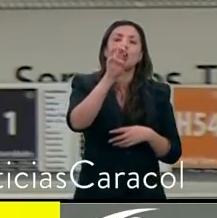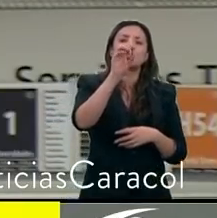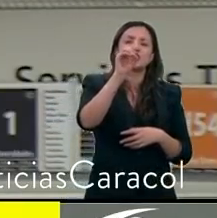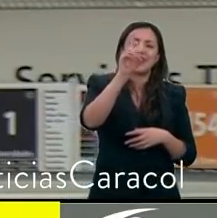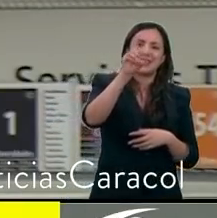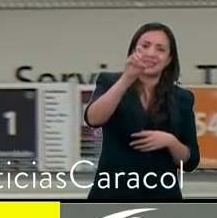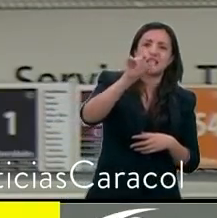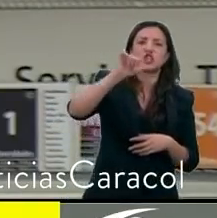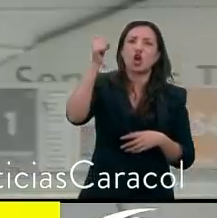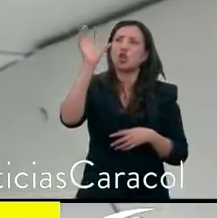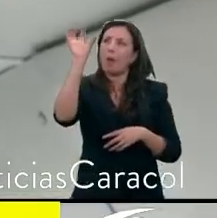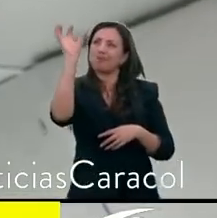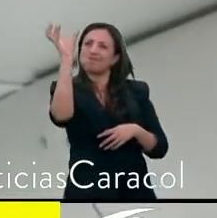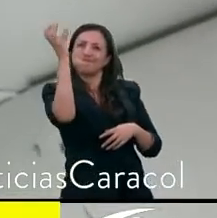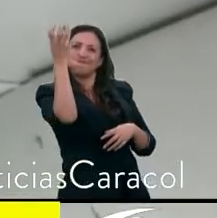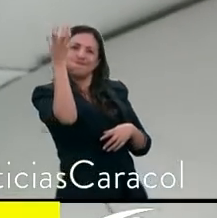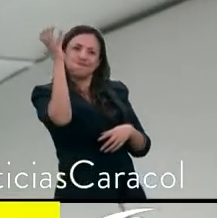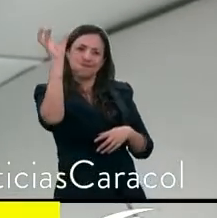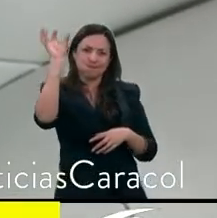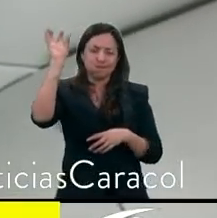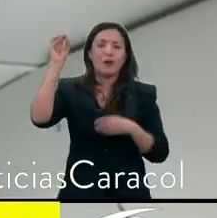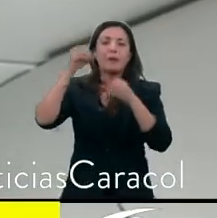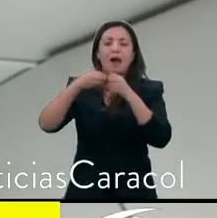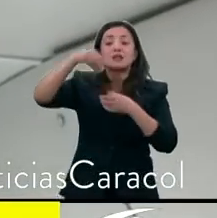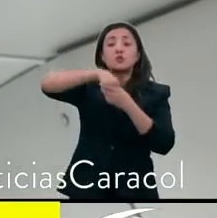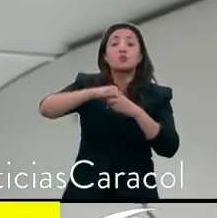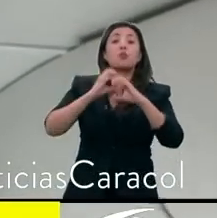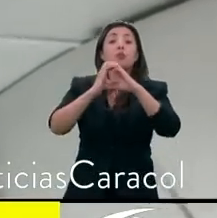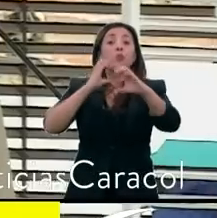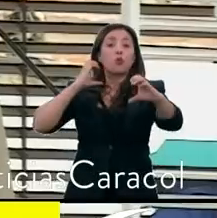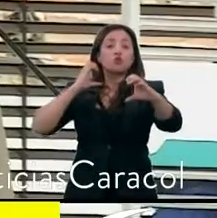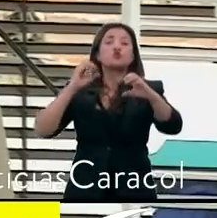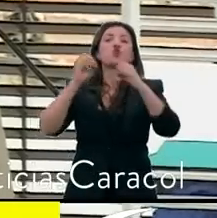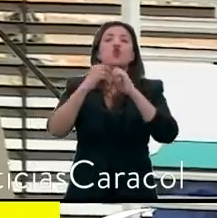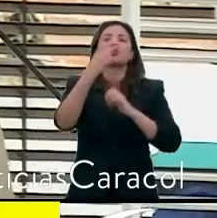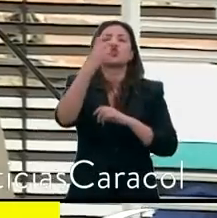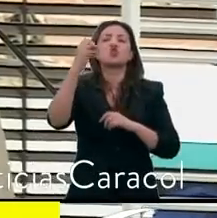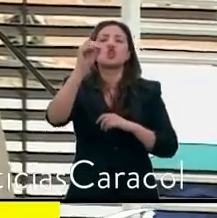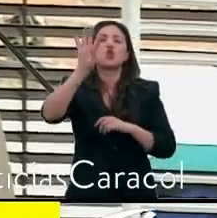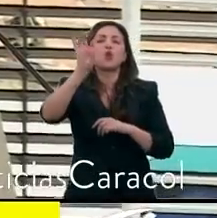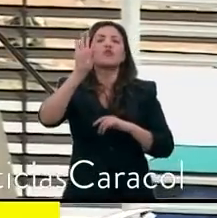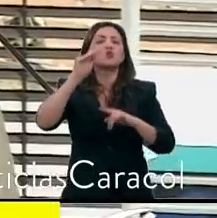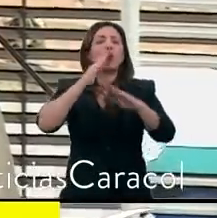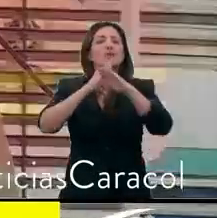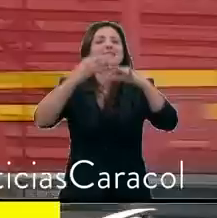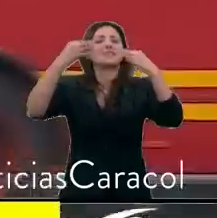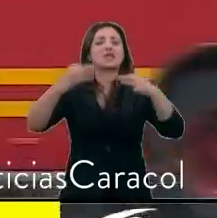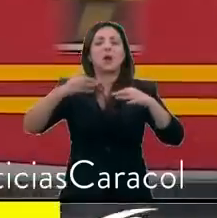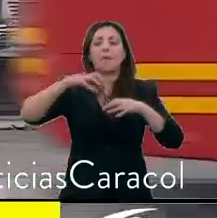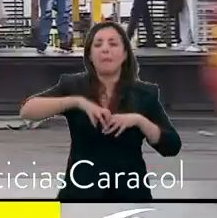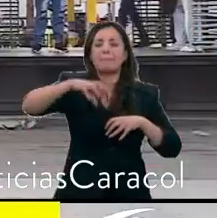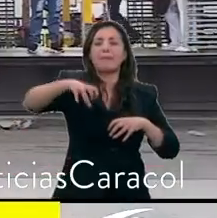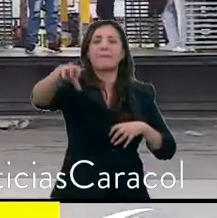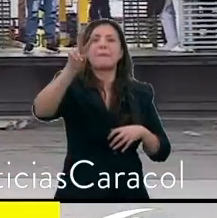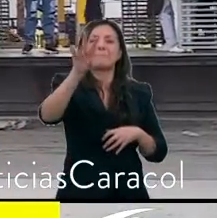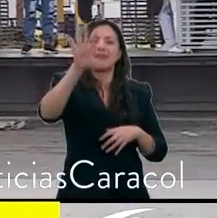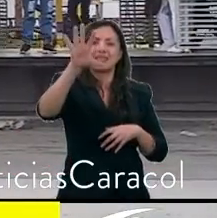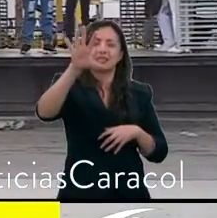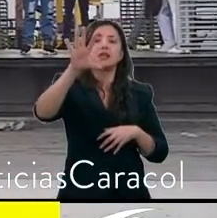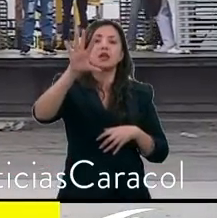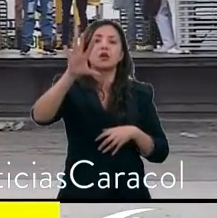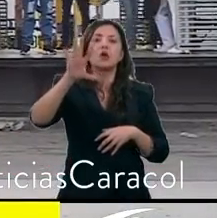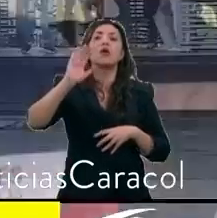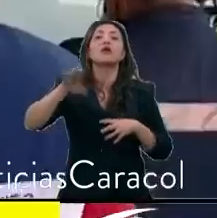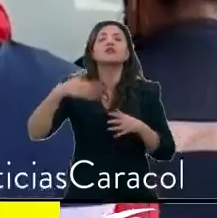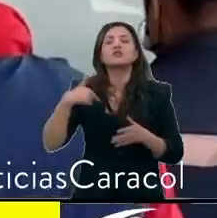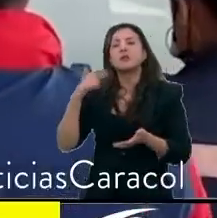30 mil 400 cámaras en los buses y 229 de seguridad repartidas en 25 estaciones después de visitar el